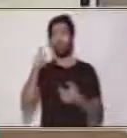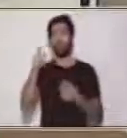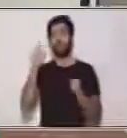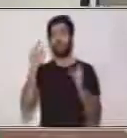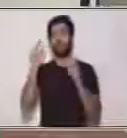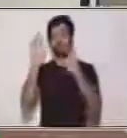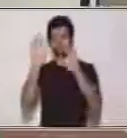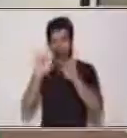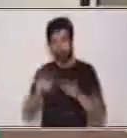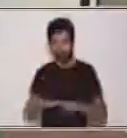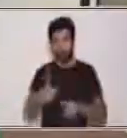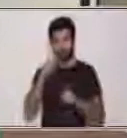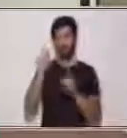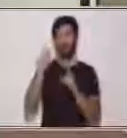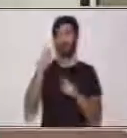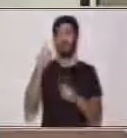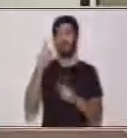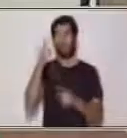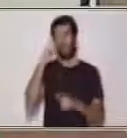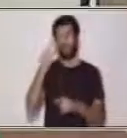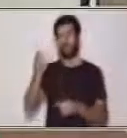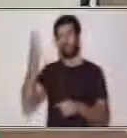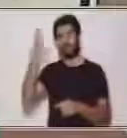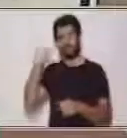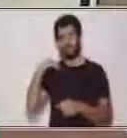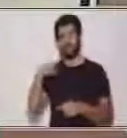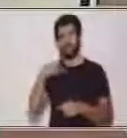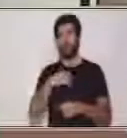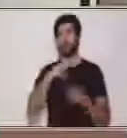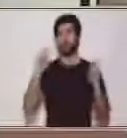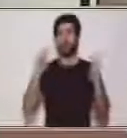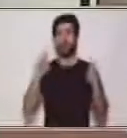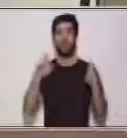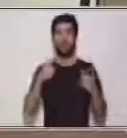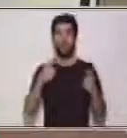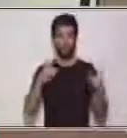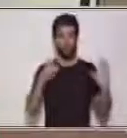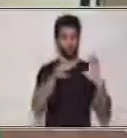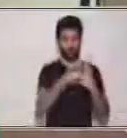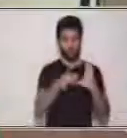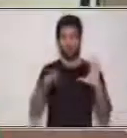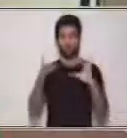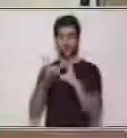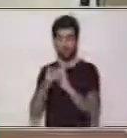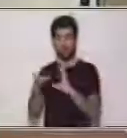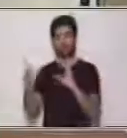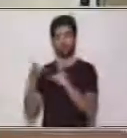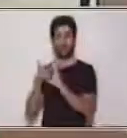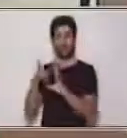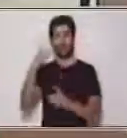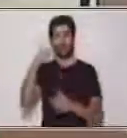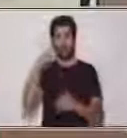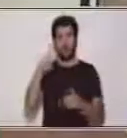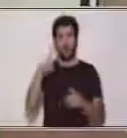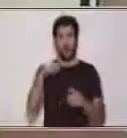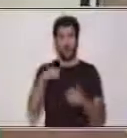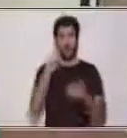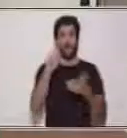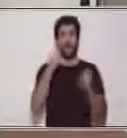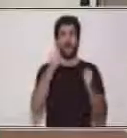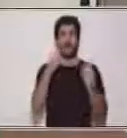hablamos sobre esos conectores que son importantes y fundamentales en un párrafo. Hoy vamos a hablar un